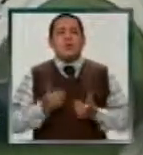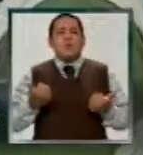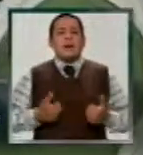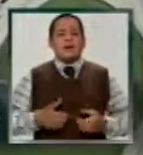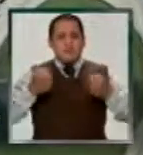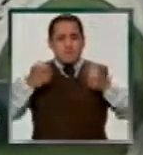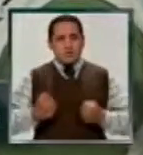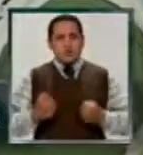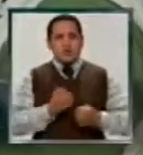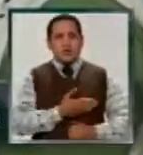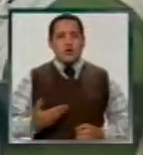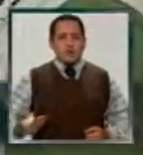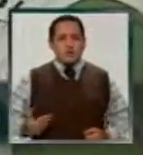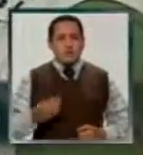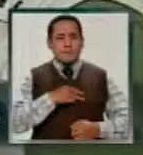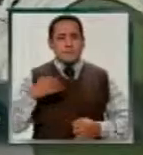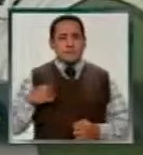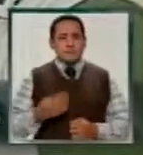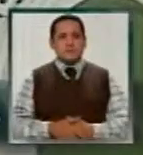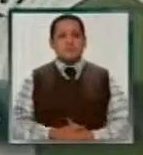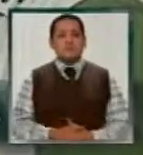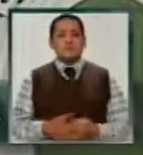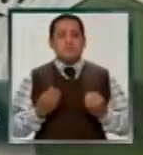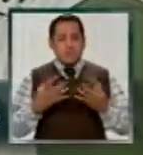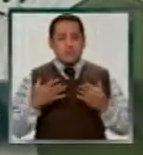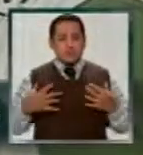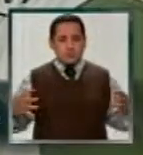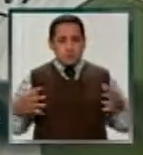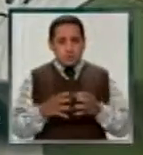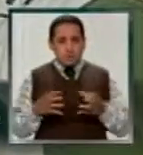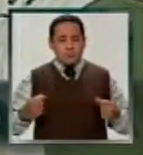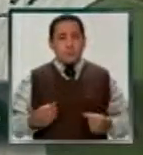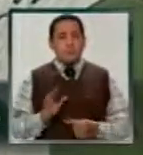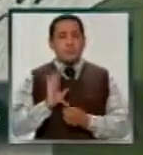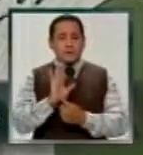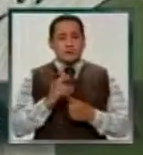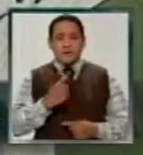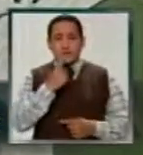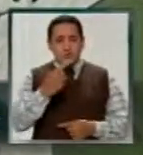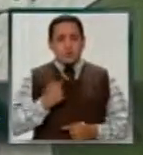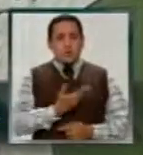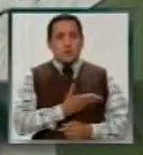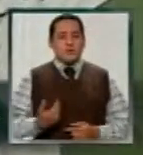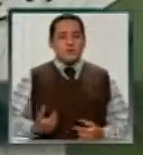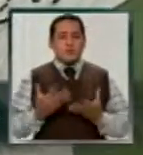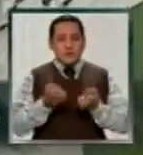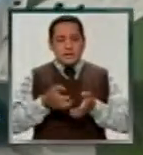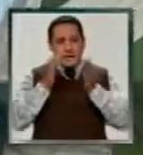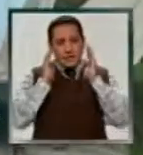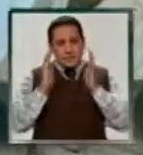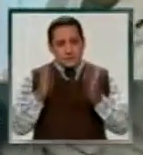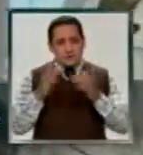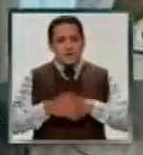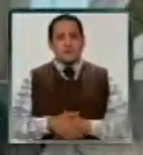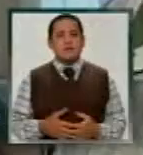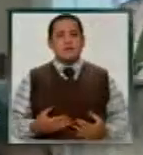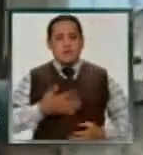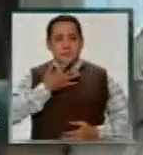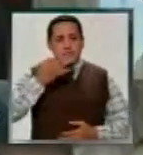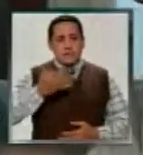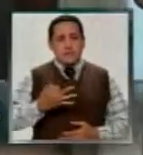posición del gobierno central del ejecutivo antes Bueno nosotros como muestra de que somos un gobierno que quiere escuchar somos un gobierno que